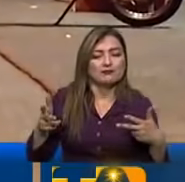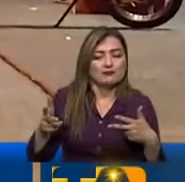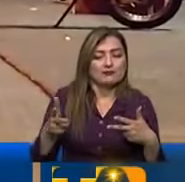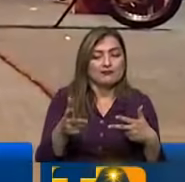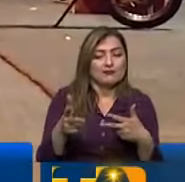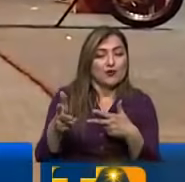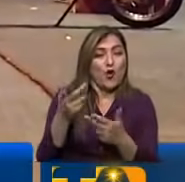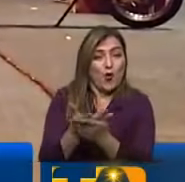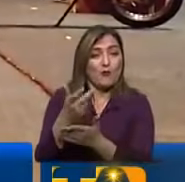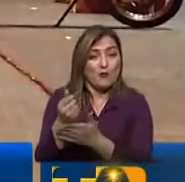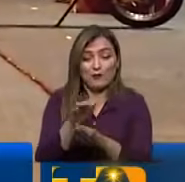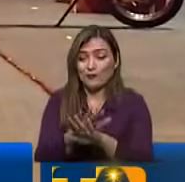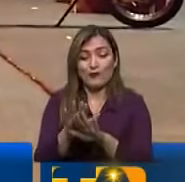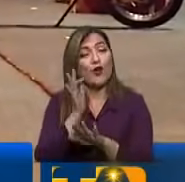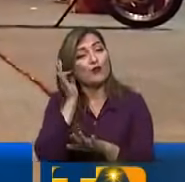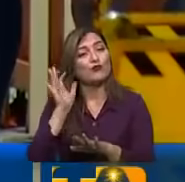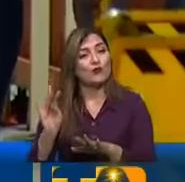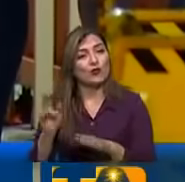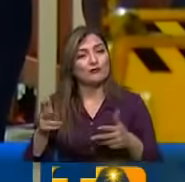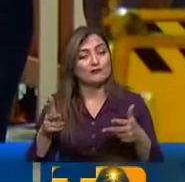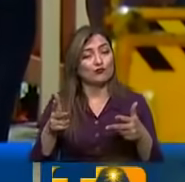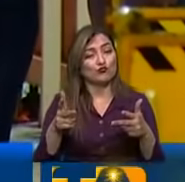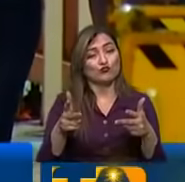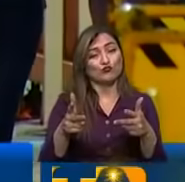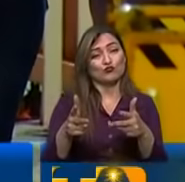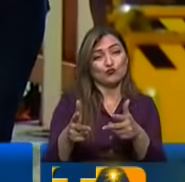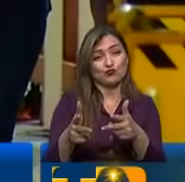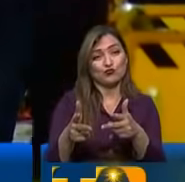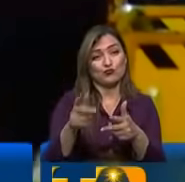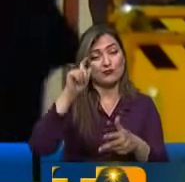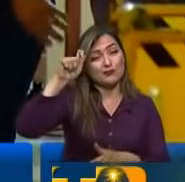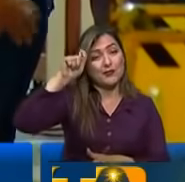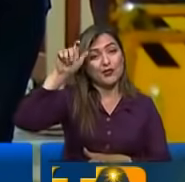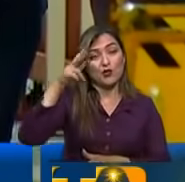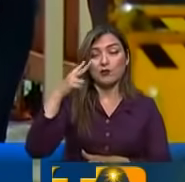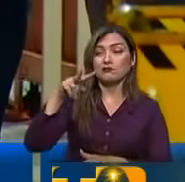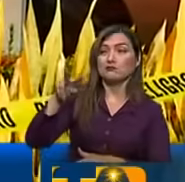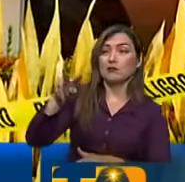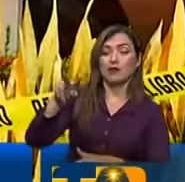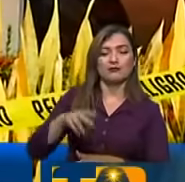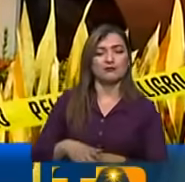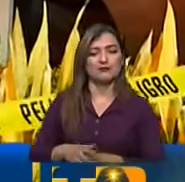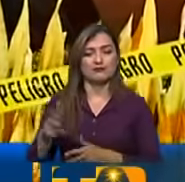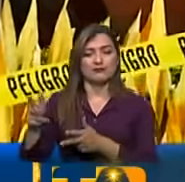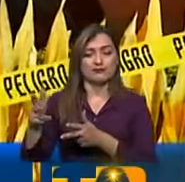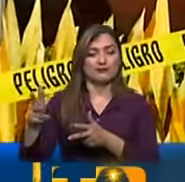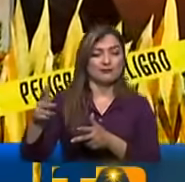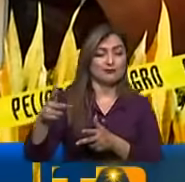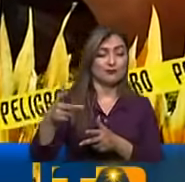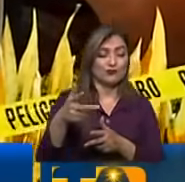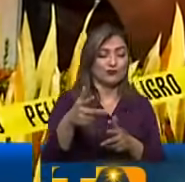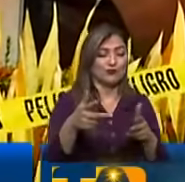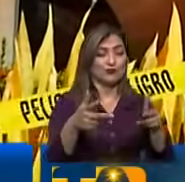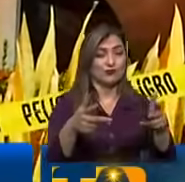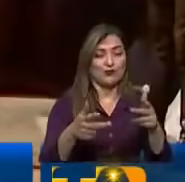que termina de hacer unas compras junto a su esposa. Ambos incluso vieron una película en el cine. Los sicarios, una vez que vieron al hombre salir,